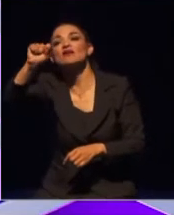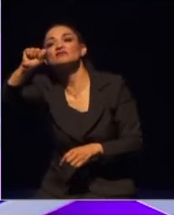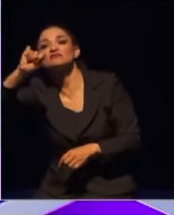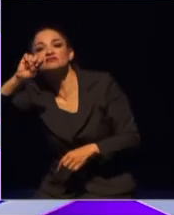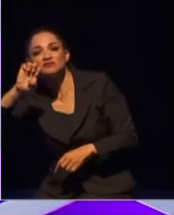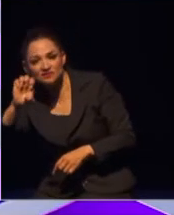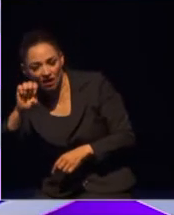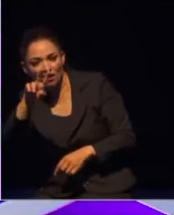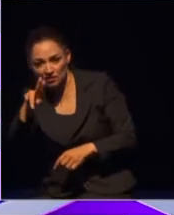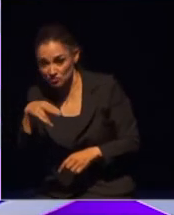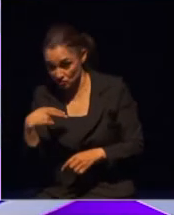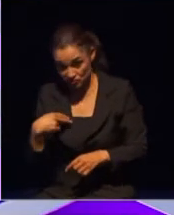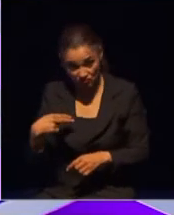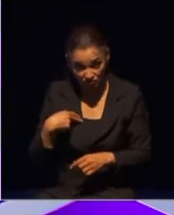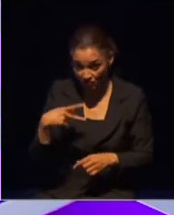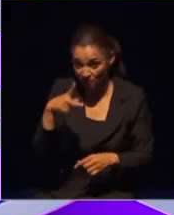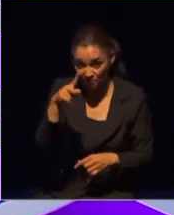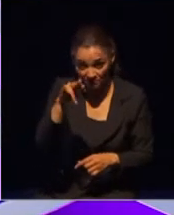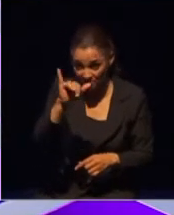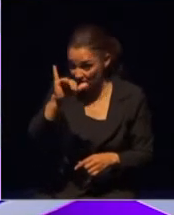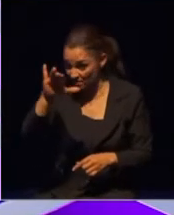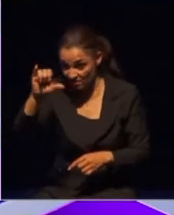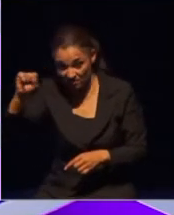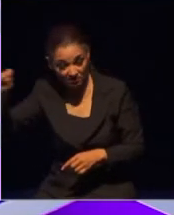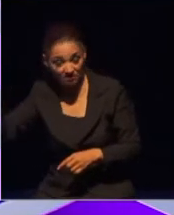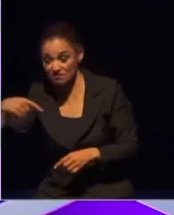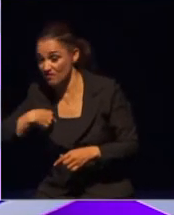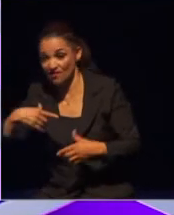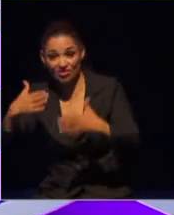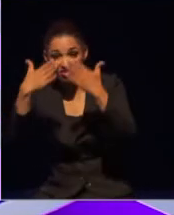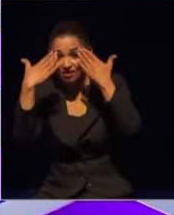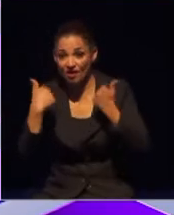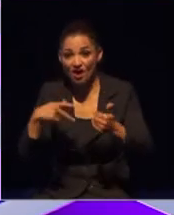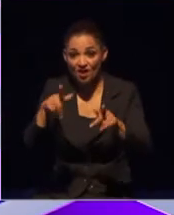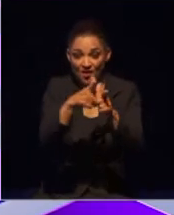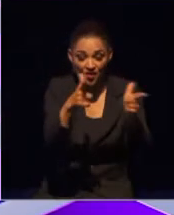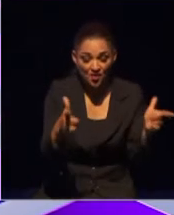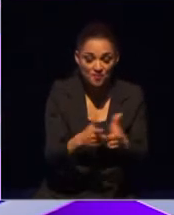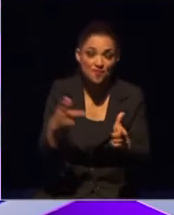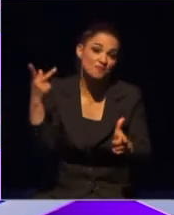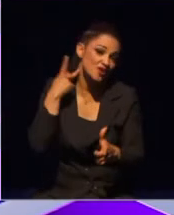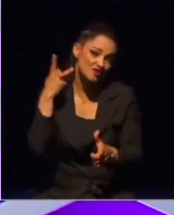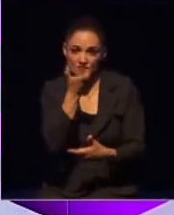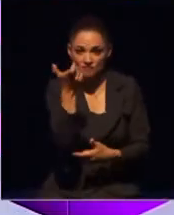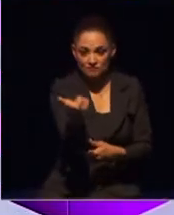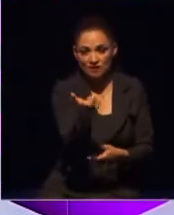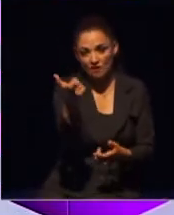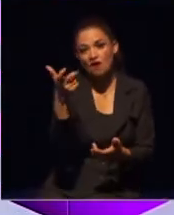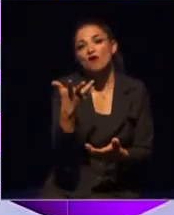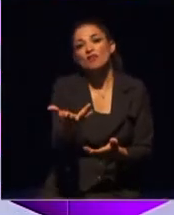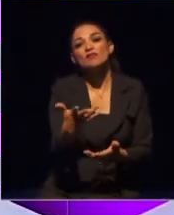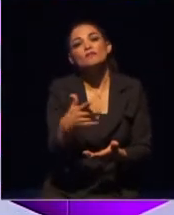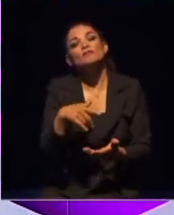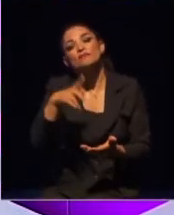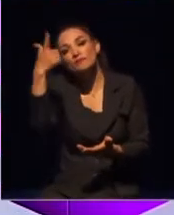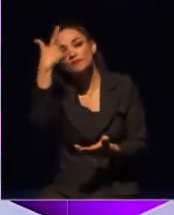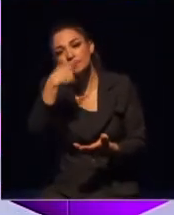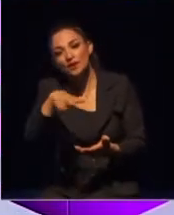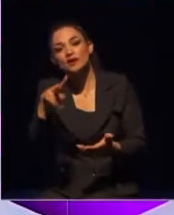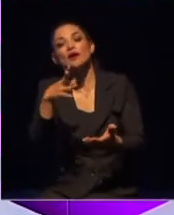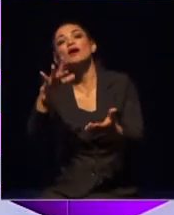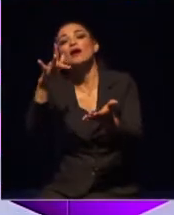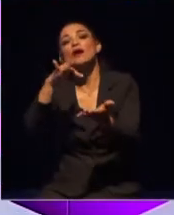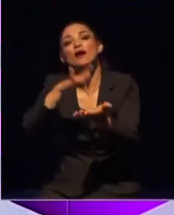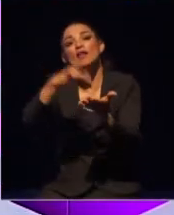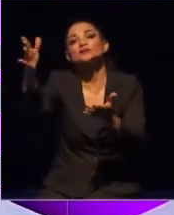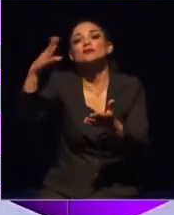haber estado allí no implica que sea priista. No tengo ningún partido político, incluso no soy afiliado a Morena. En este gobierno nuestro